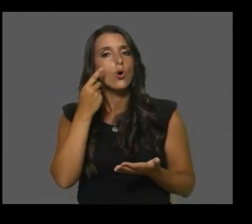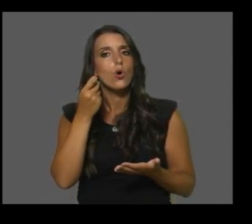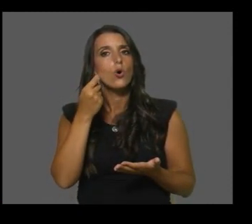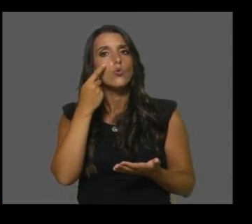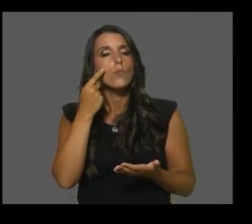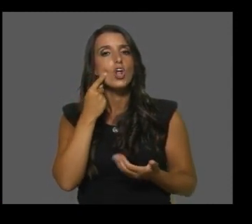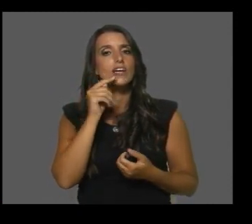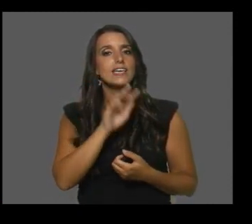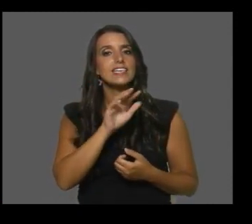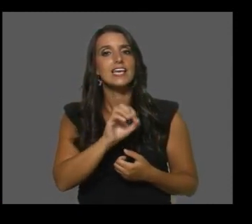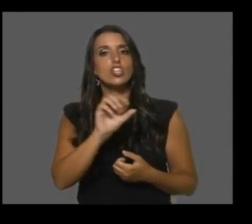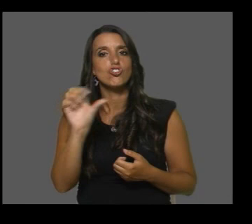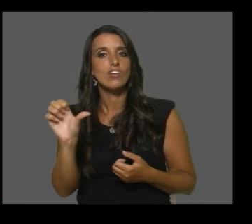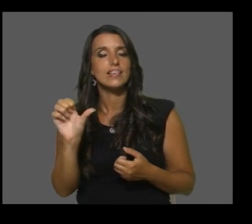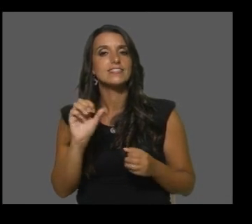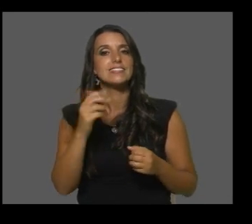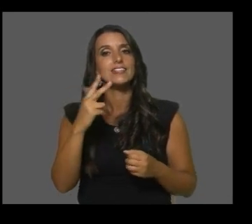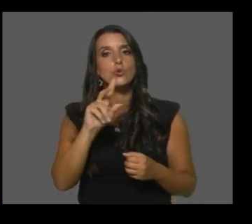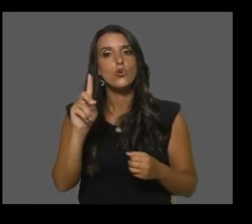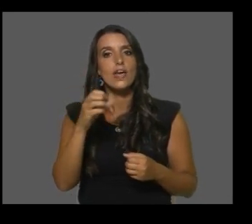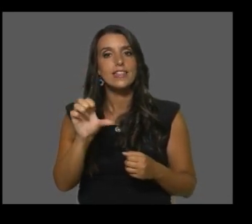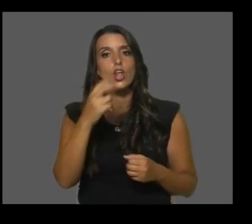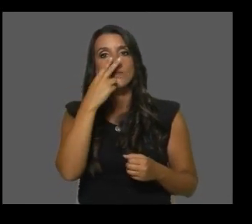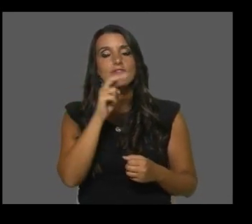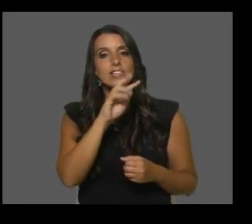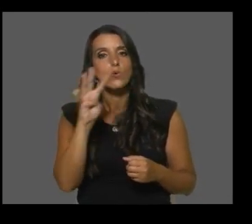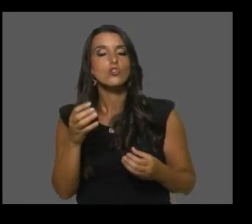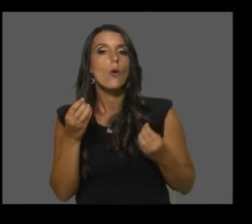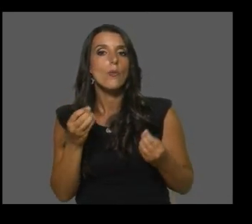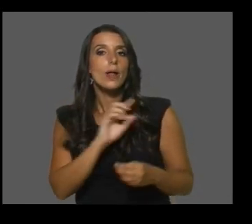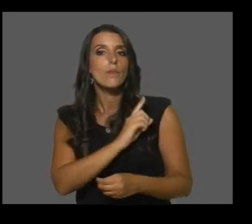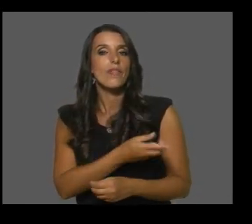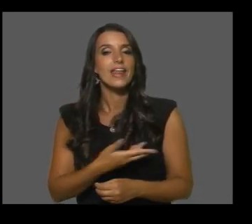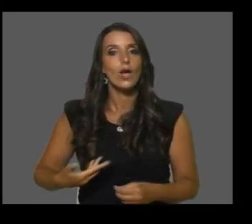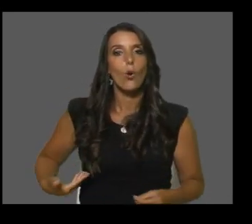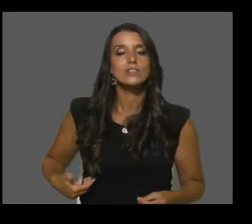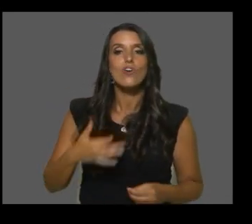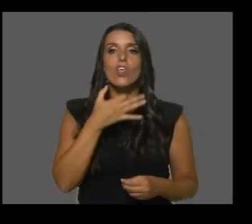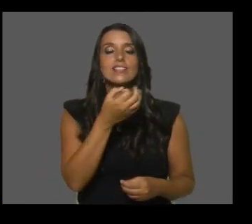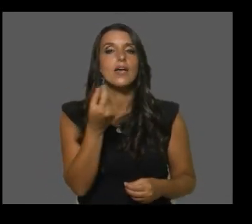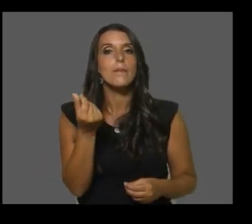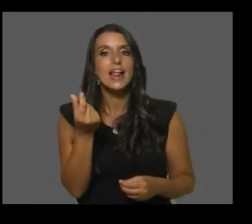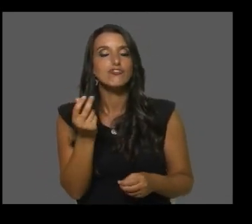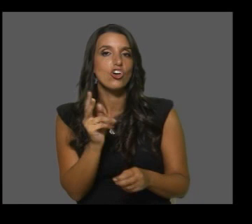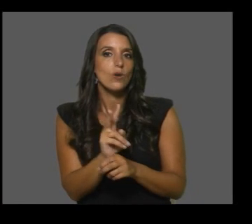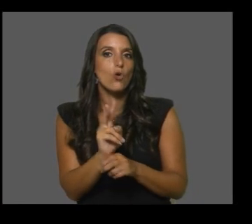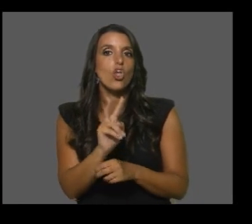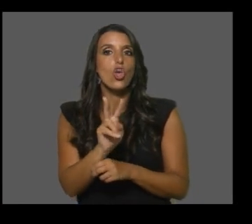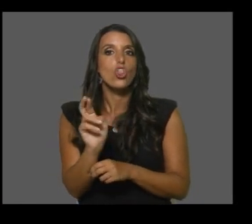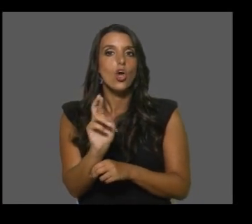número 506 del 31 de enero del 2024 por el que el poder ejecutivo fija un precio por seguridad de